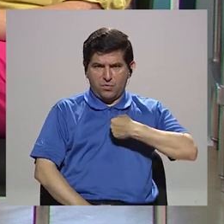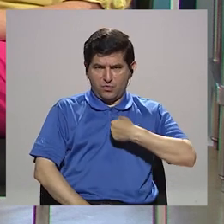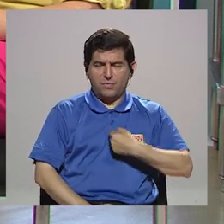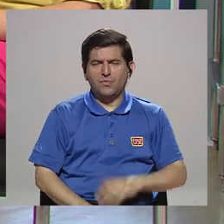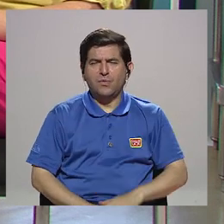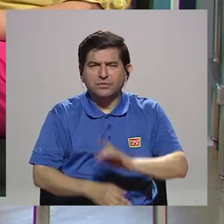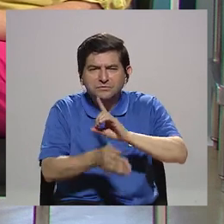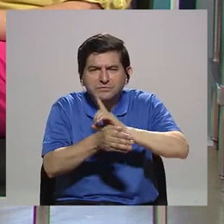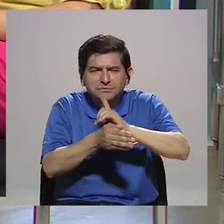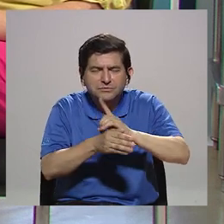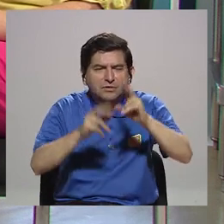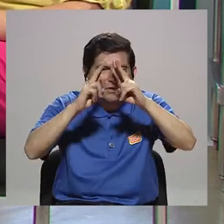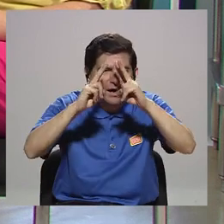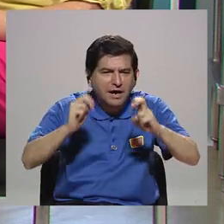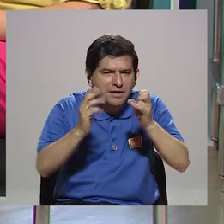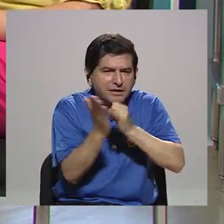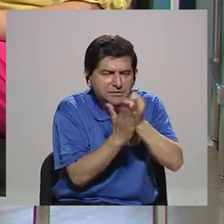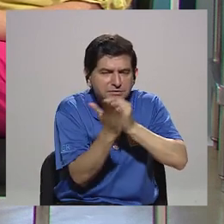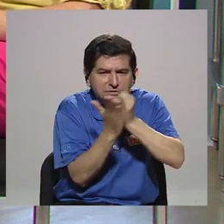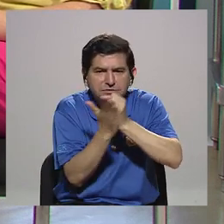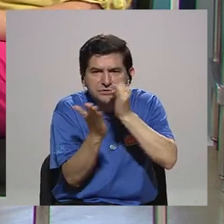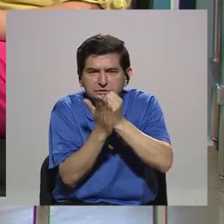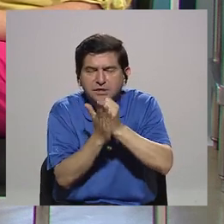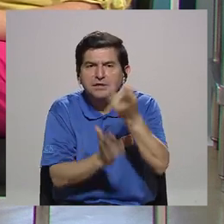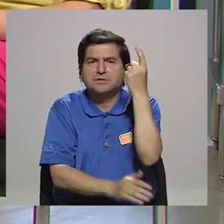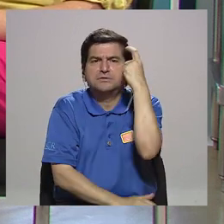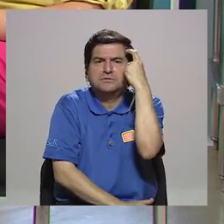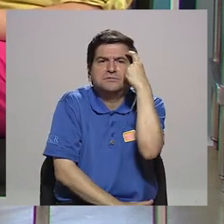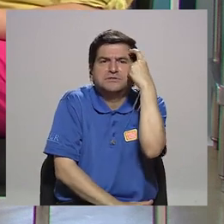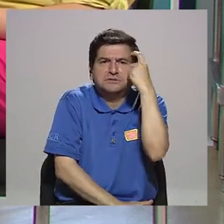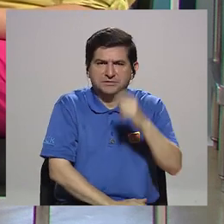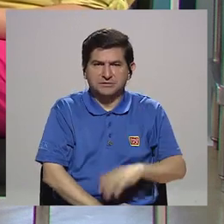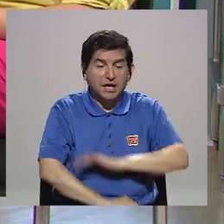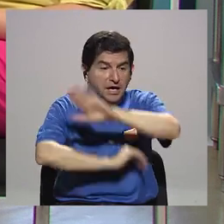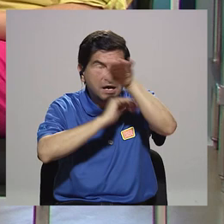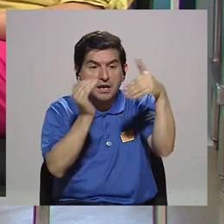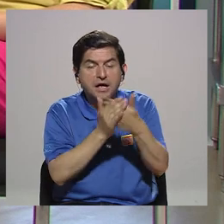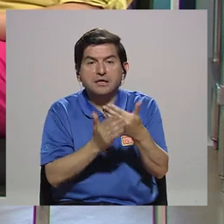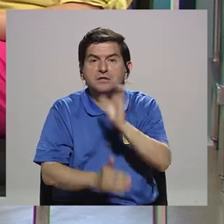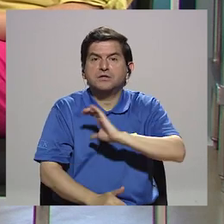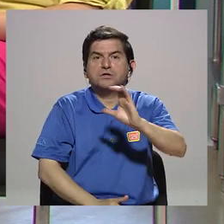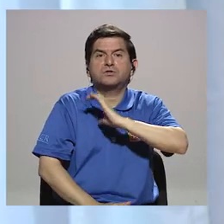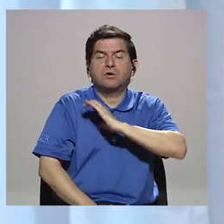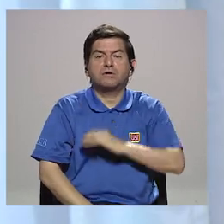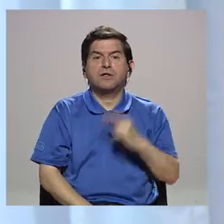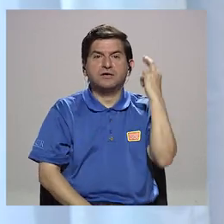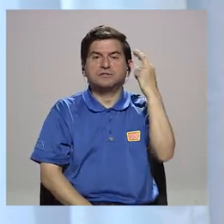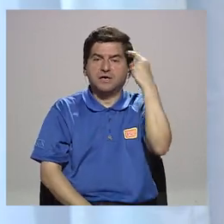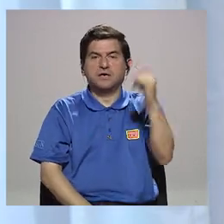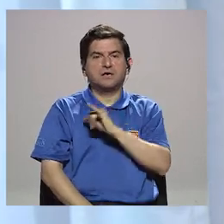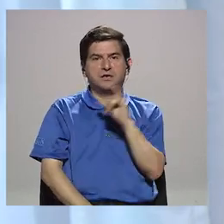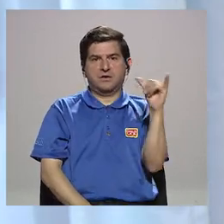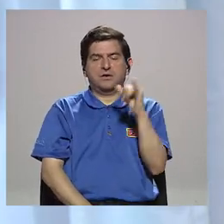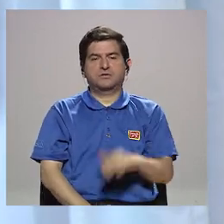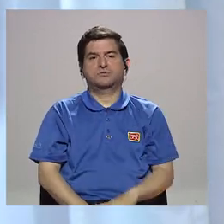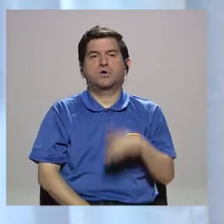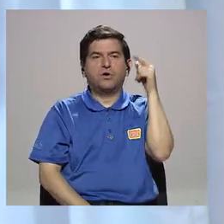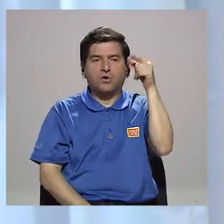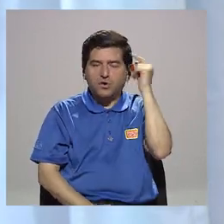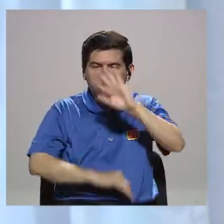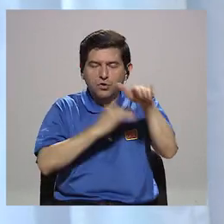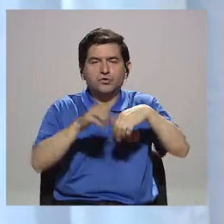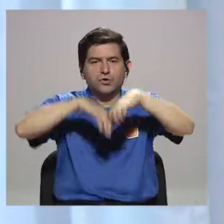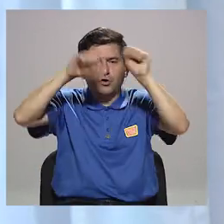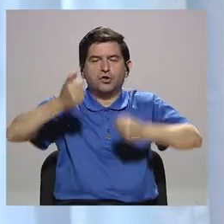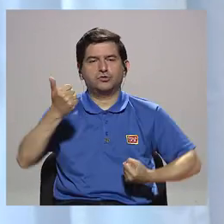le corresponde toda esa cuestión de investigar o de pensar en todos los factores. Y para eso tenemos también,